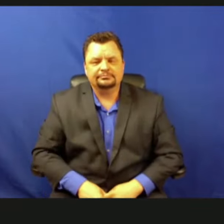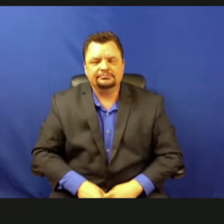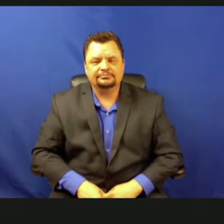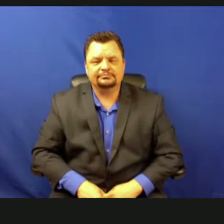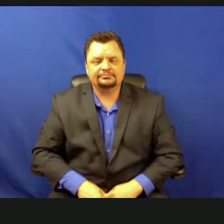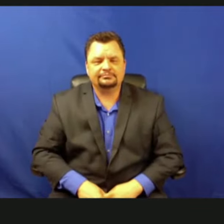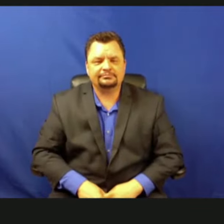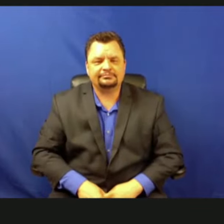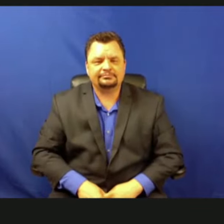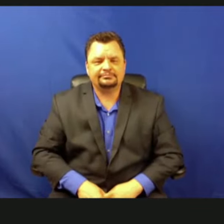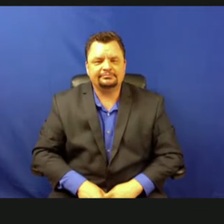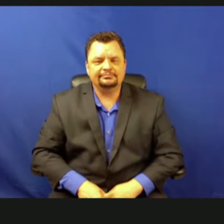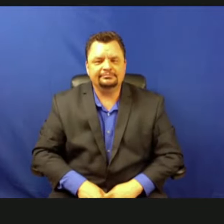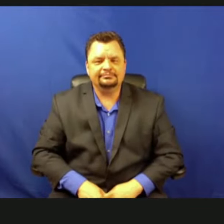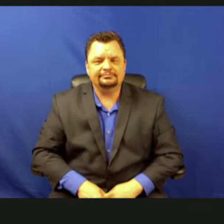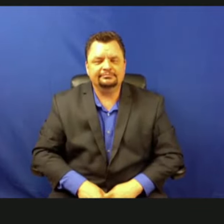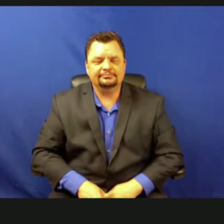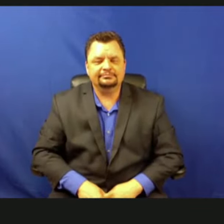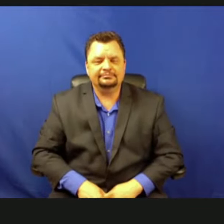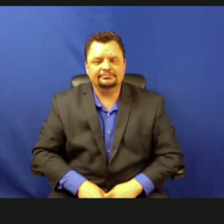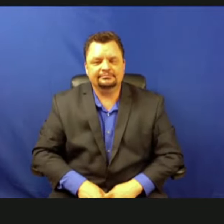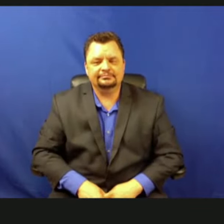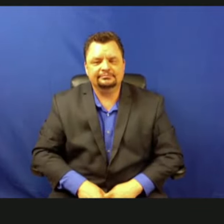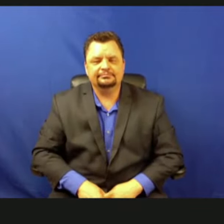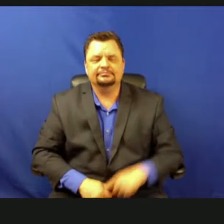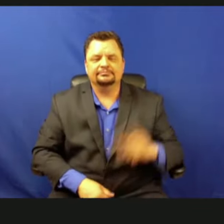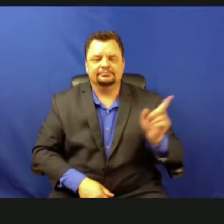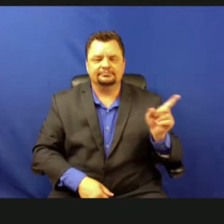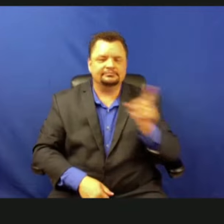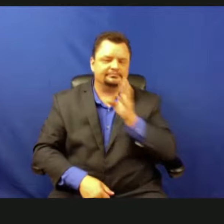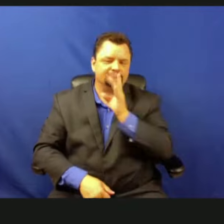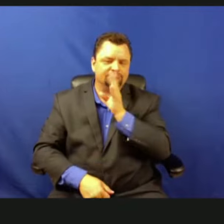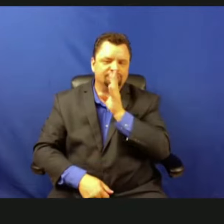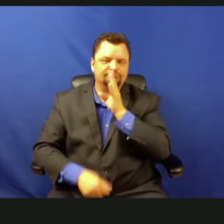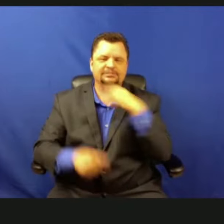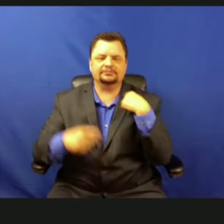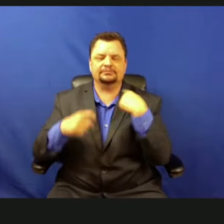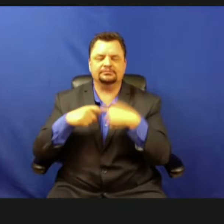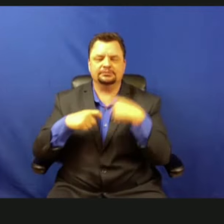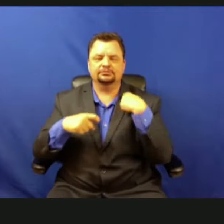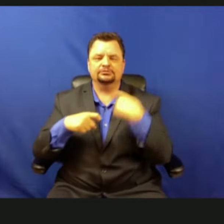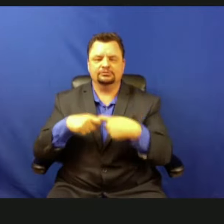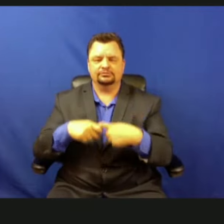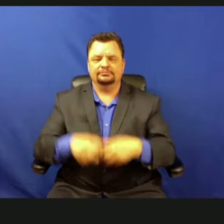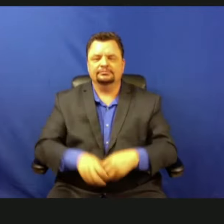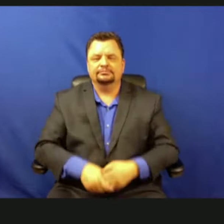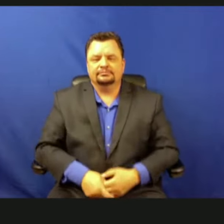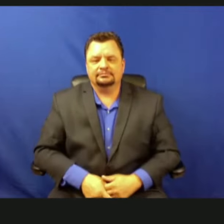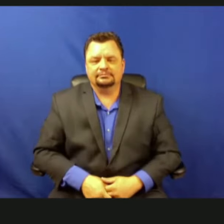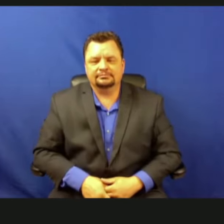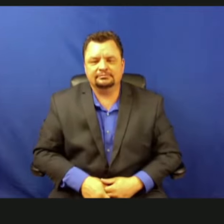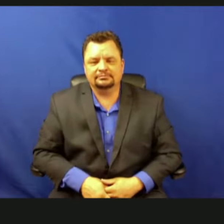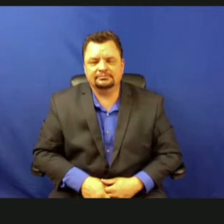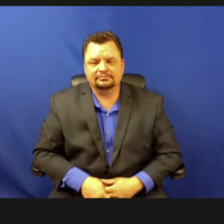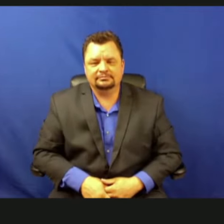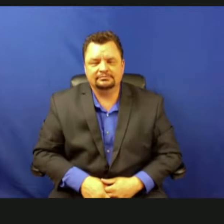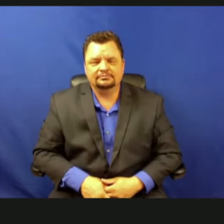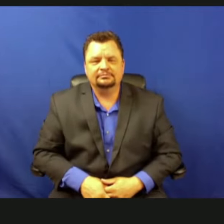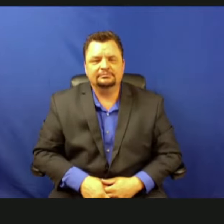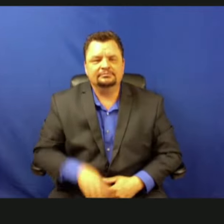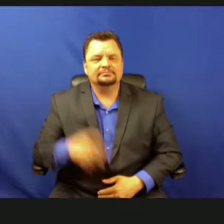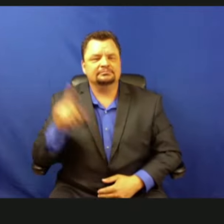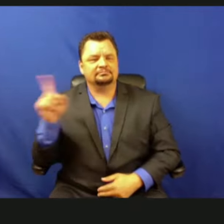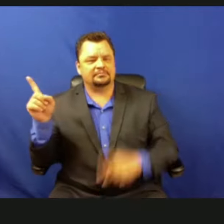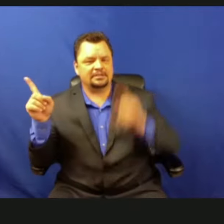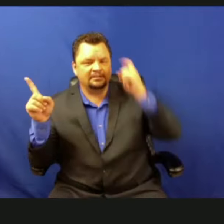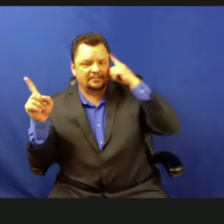los residentes de Colorado y si los inmigrantes indocumentados podrían tener acceso? Gracias. Lo más importante es